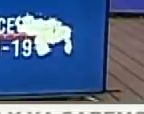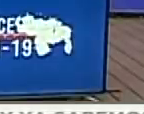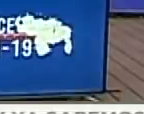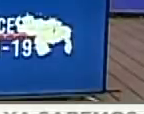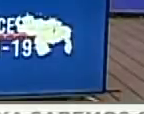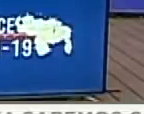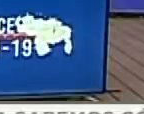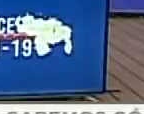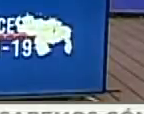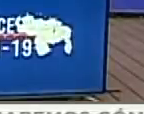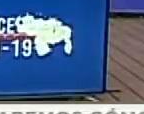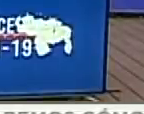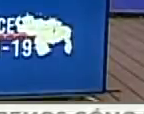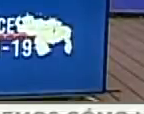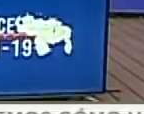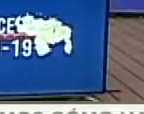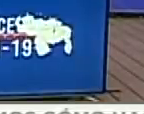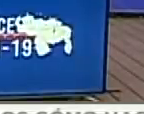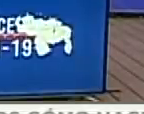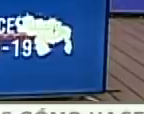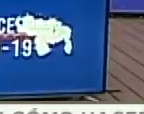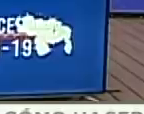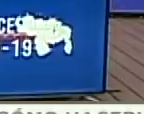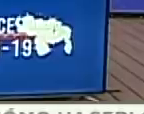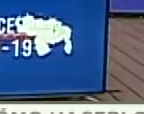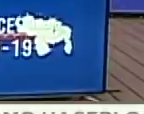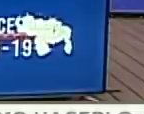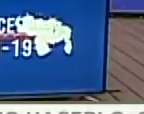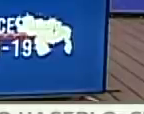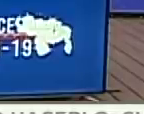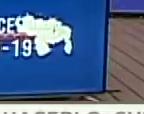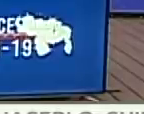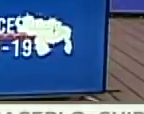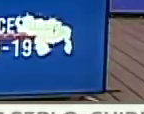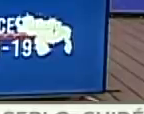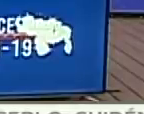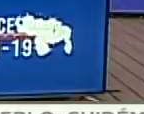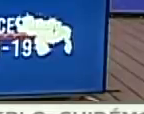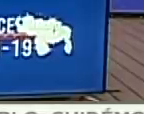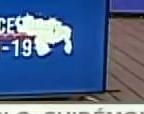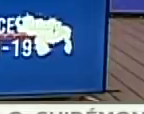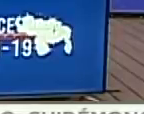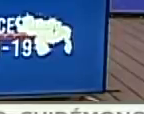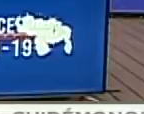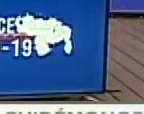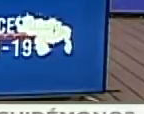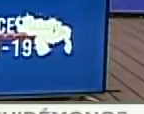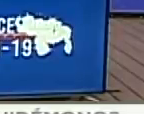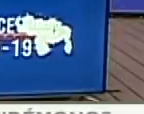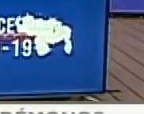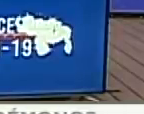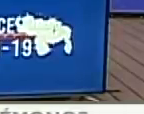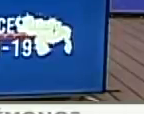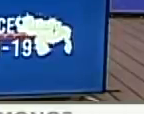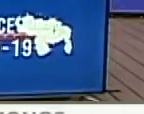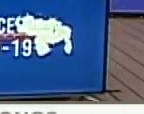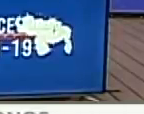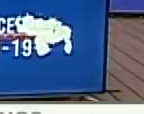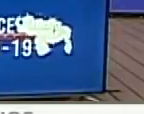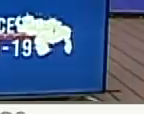preparando todas las ciudades para la temporada de lluvia y proteger a nuestro pueblo. Bueno, mi saludo, señora vicepresidenta ejecutiva,